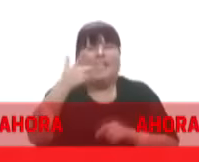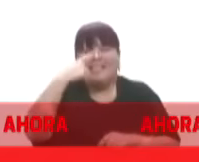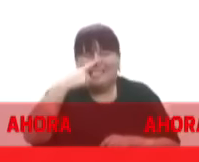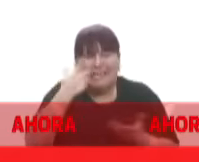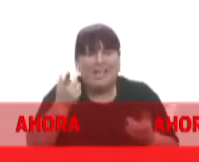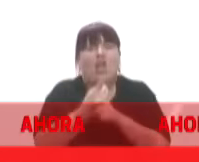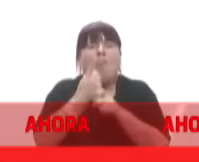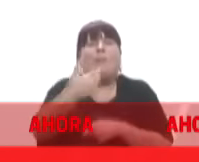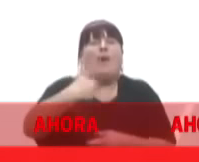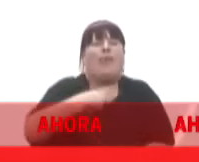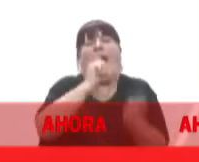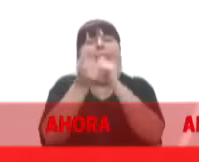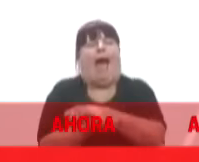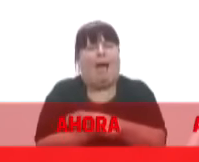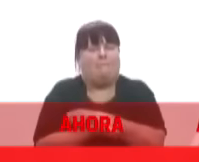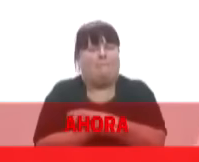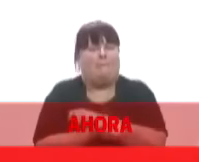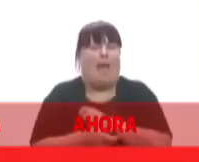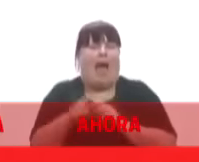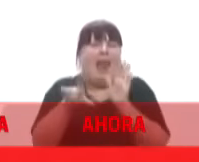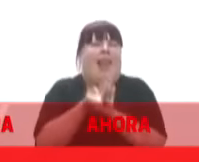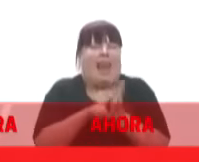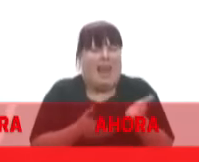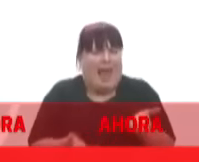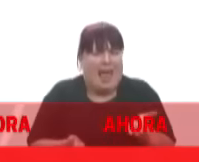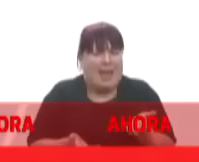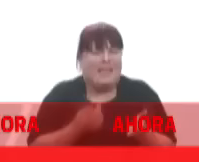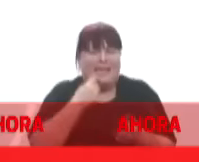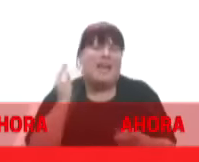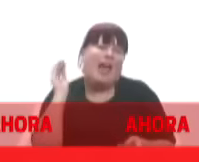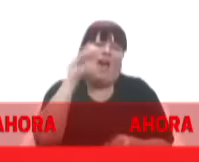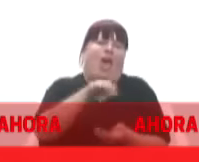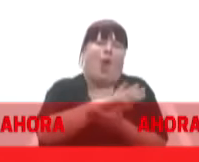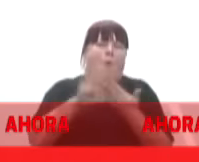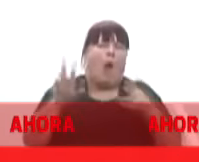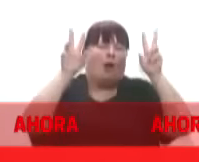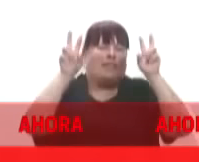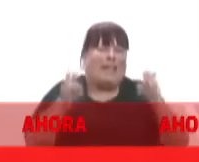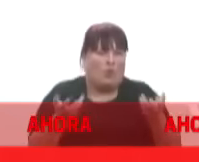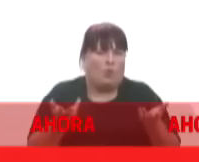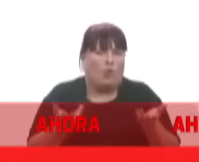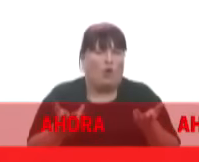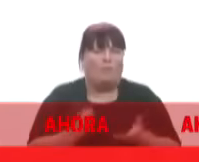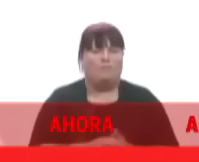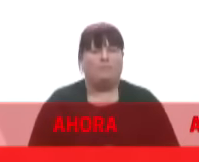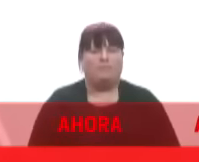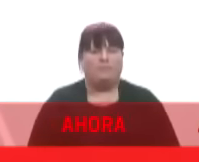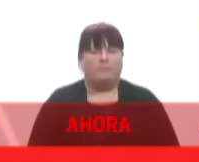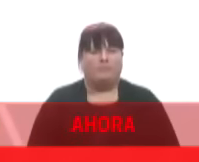no me pueden cambiar la ley con nuevas incorporaciones cuando...